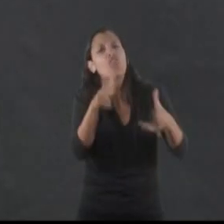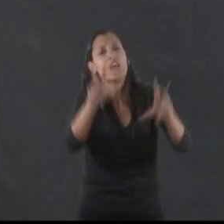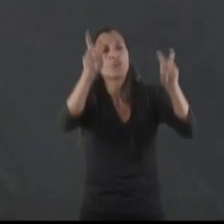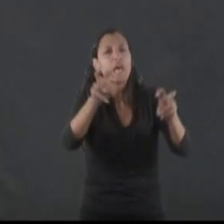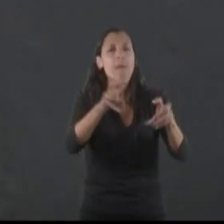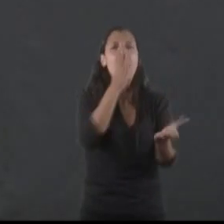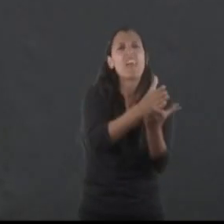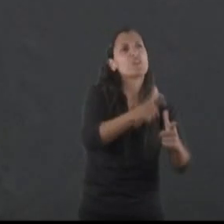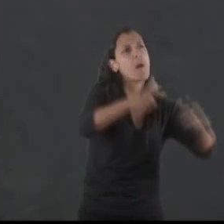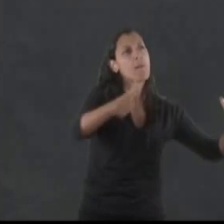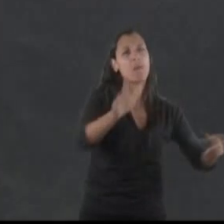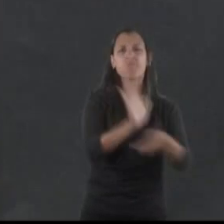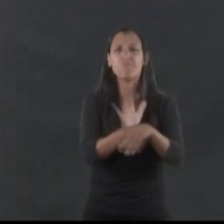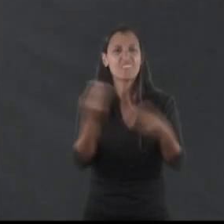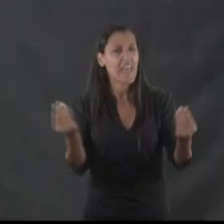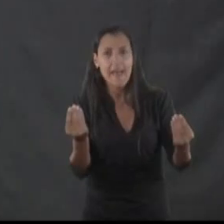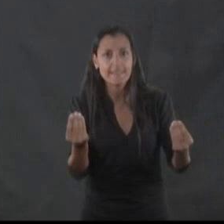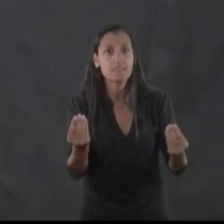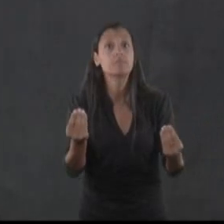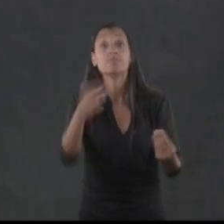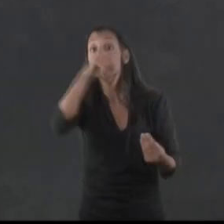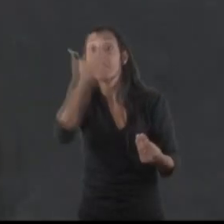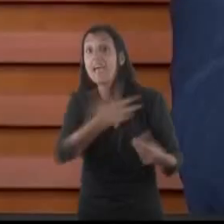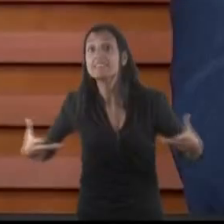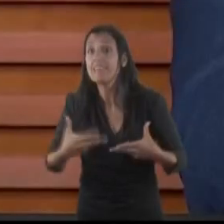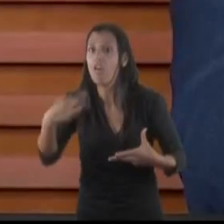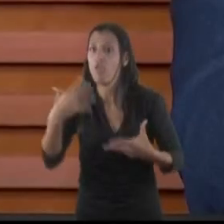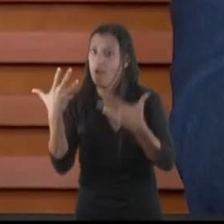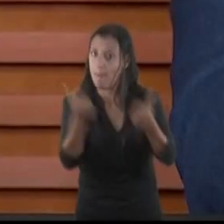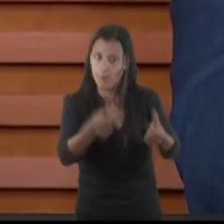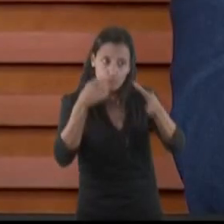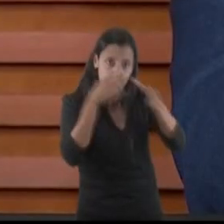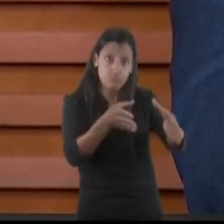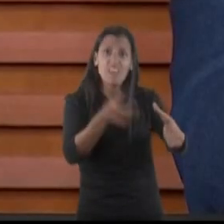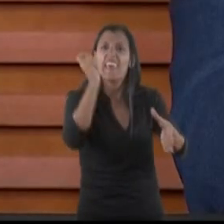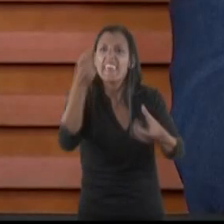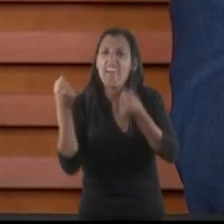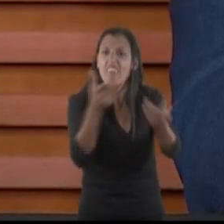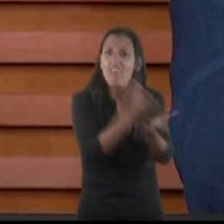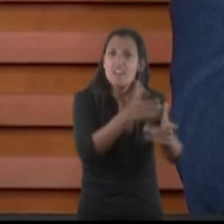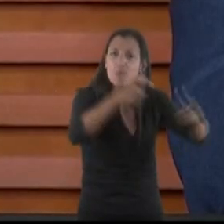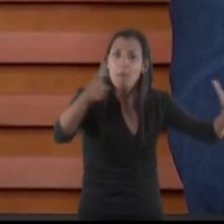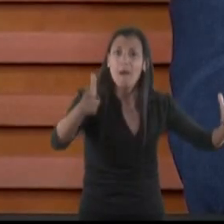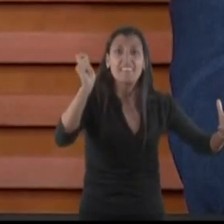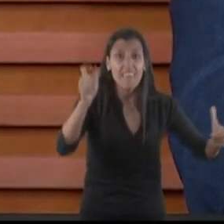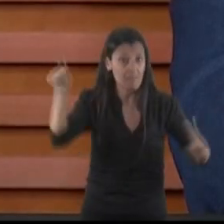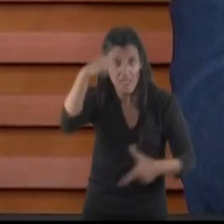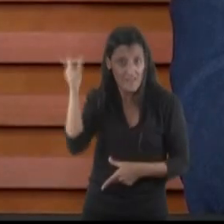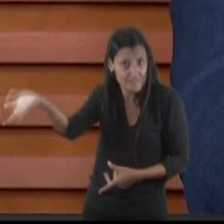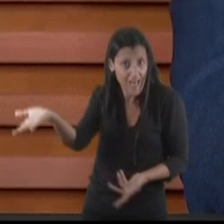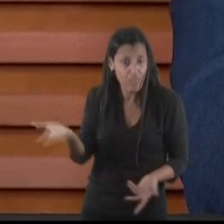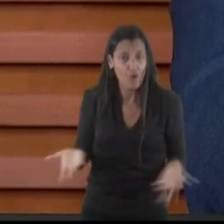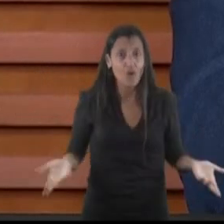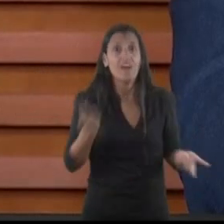derechos, estoy hablando de un Estado presente, porque el único que amplía derechos es el Estado. El único que abre